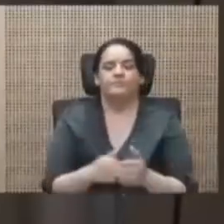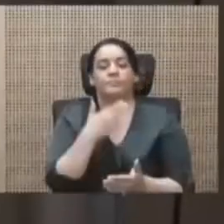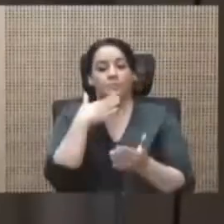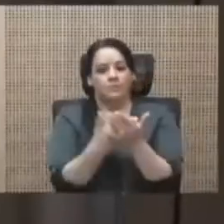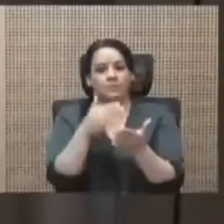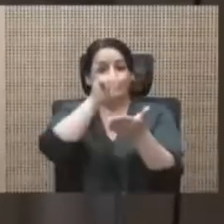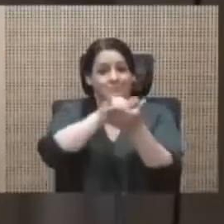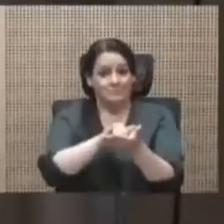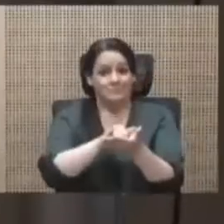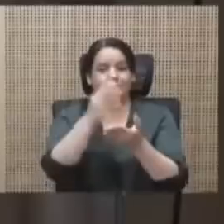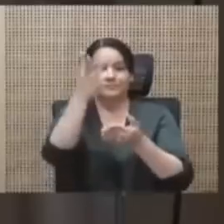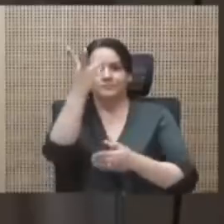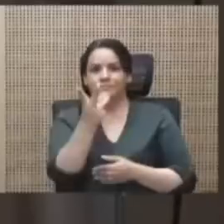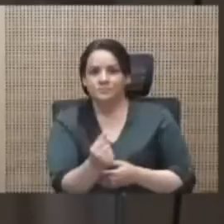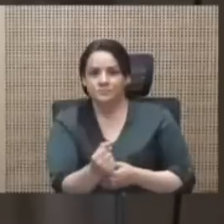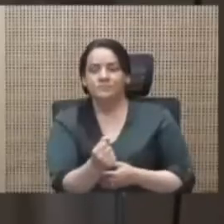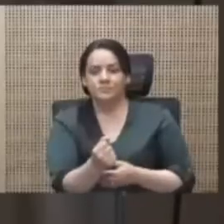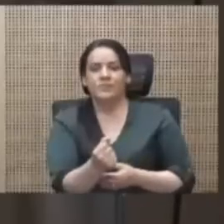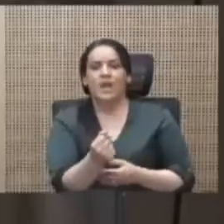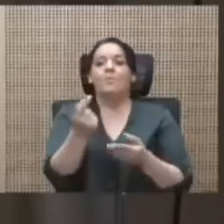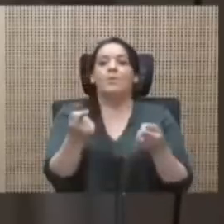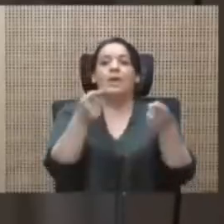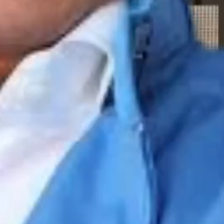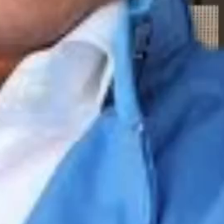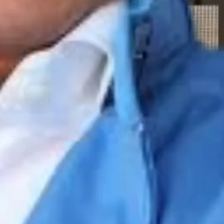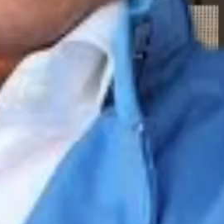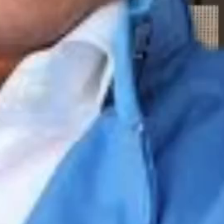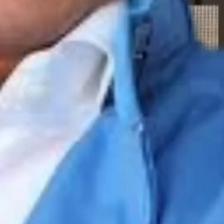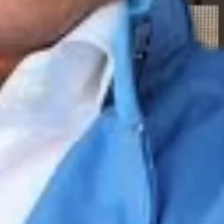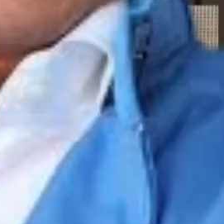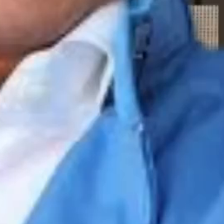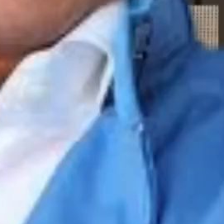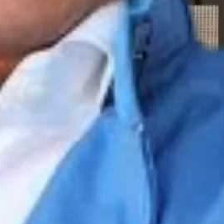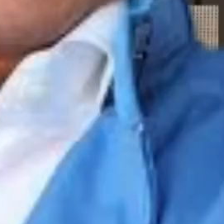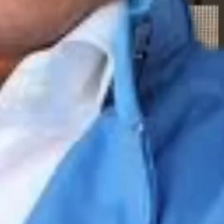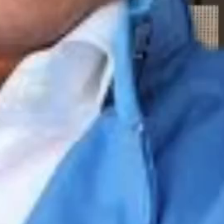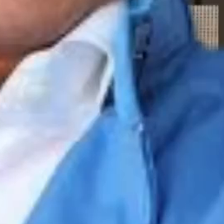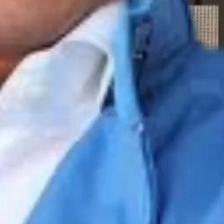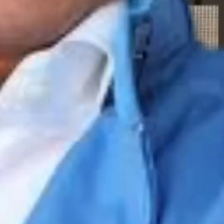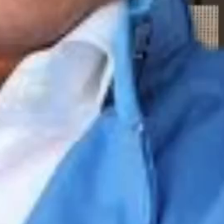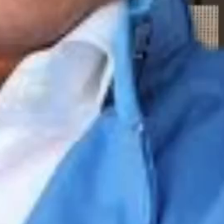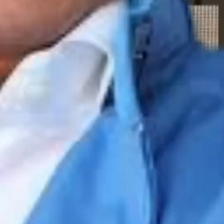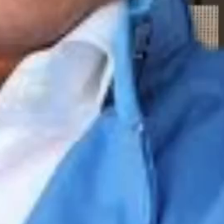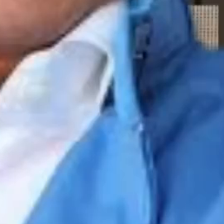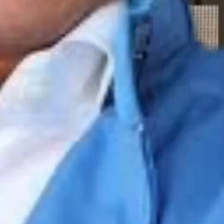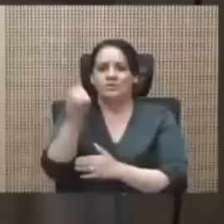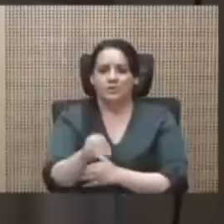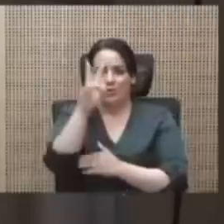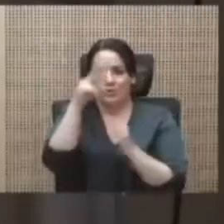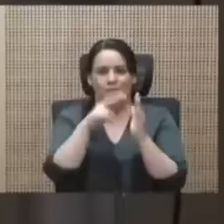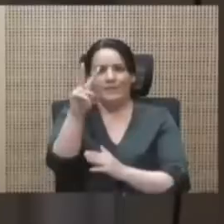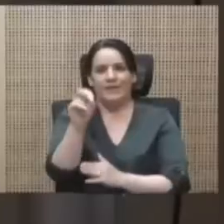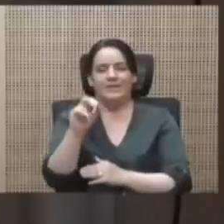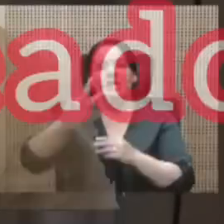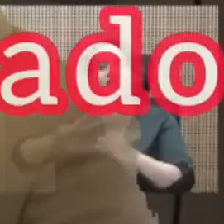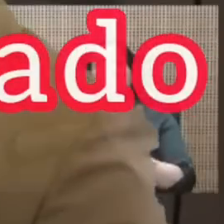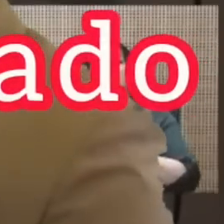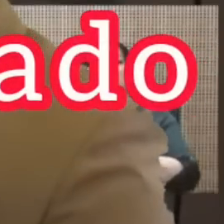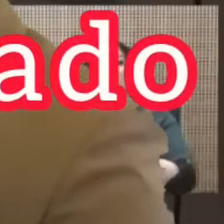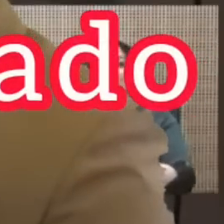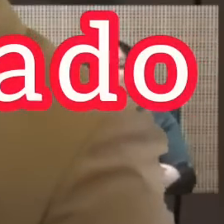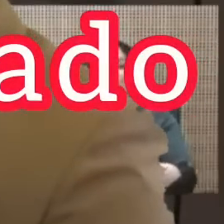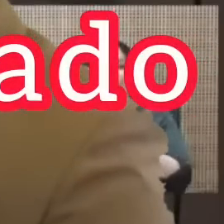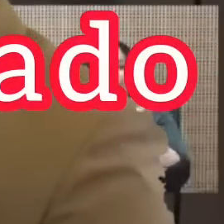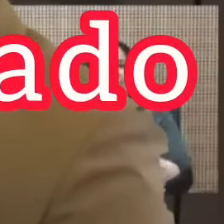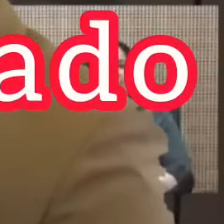Hugo Chávez de Nicolás maduro recordarnos a Nicaragua de Ortega automáticamente borró y bloqueo a esta